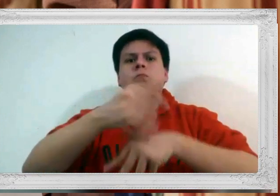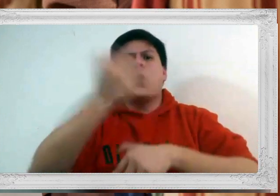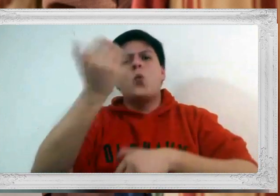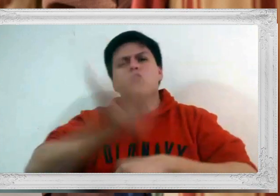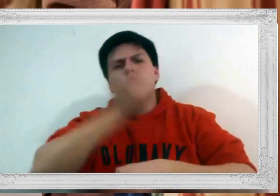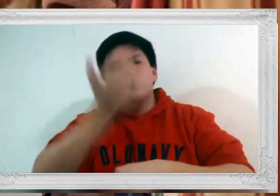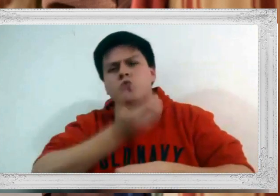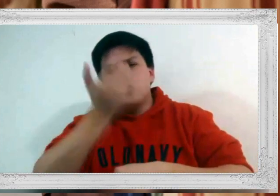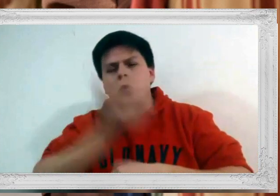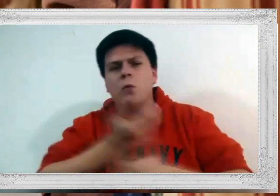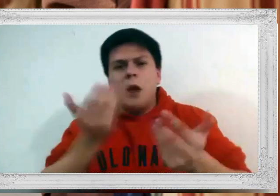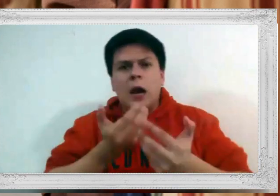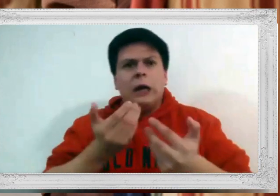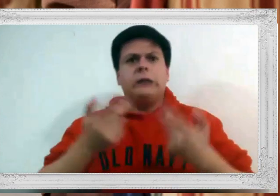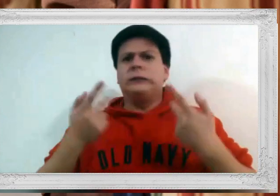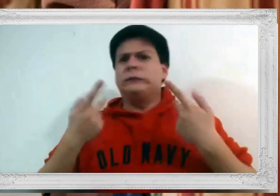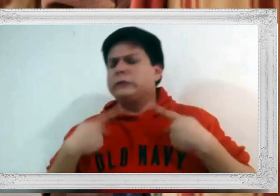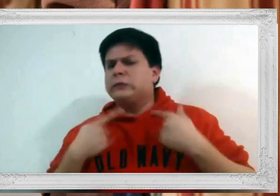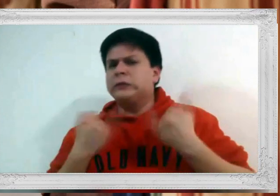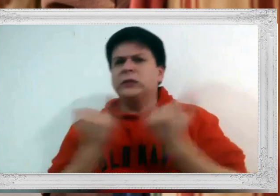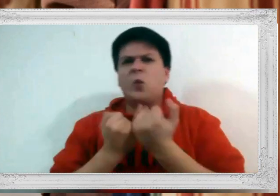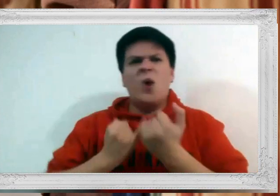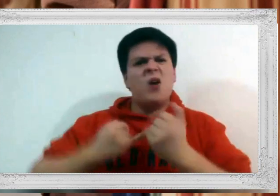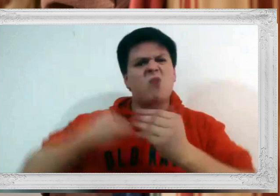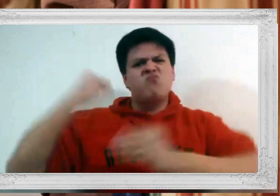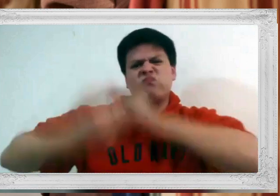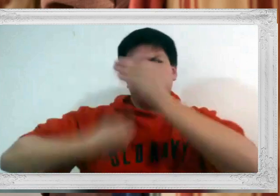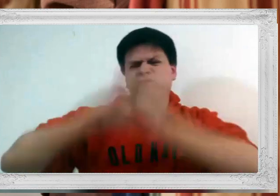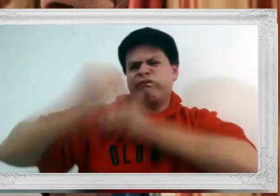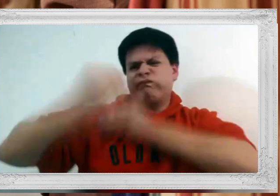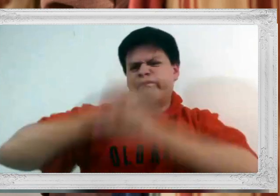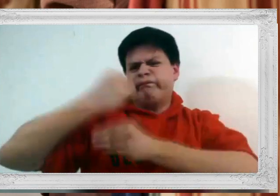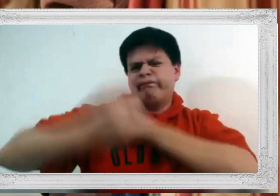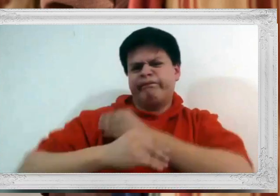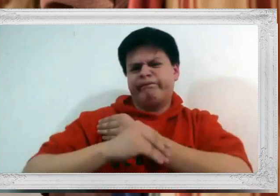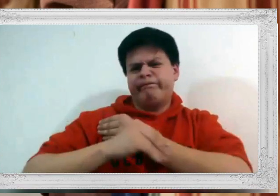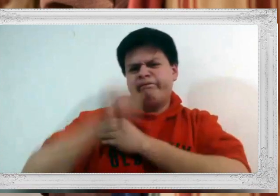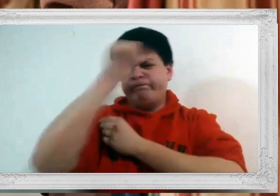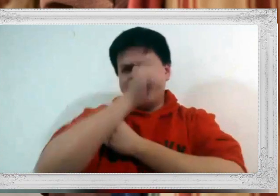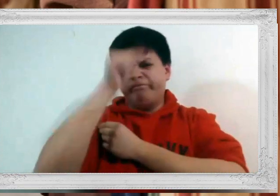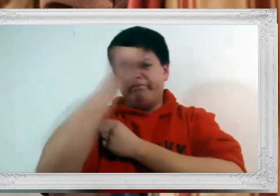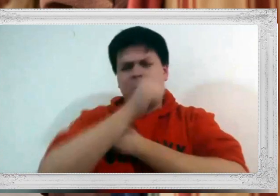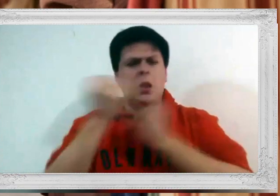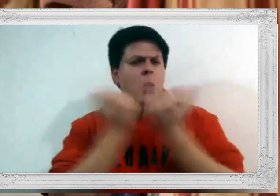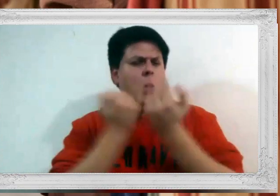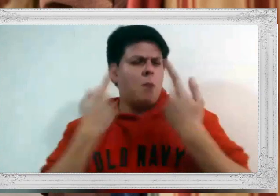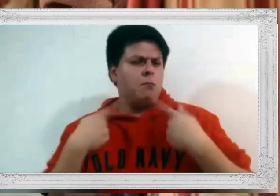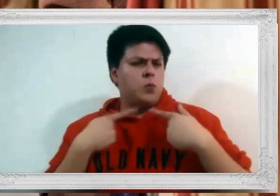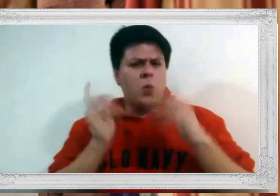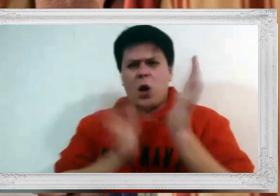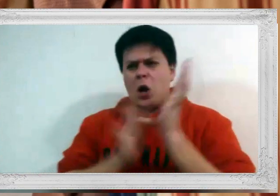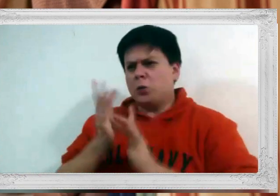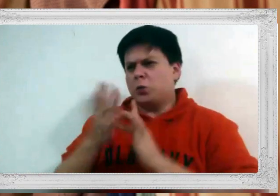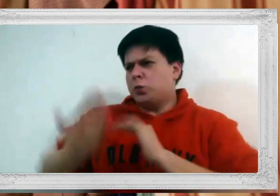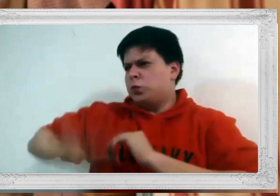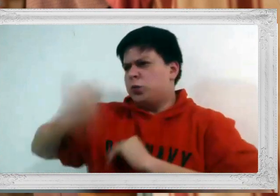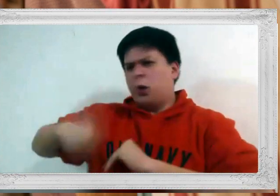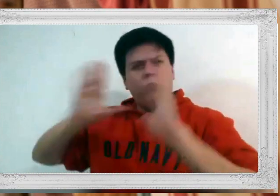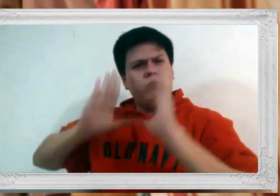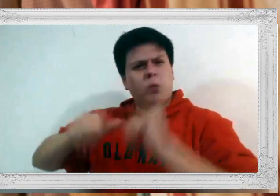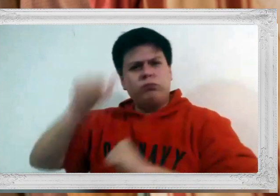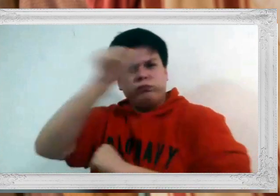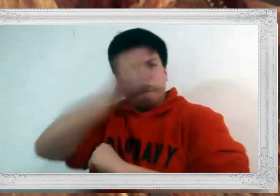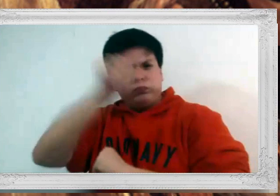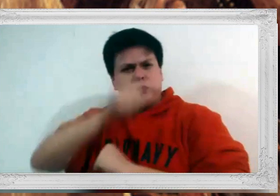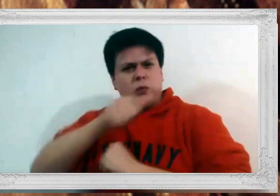de las disputas rabínicas, como las que refiere el Evangelio entre Jesús y los rabinos de aquel tiempo, en las que, sin